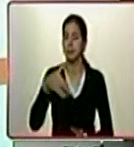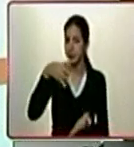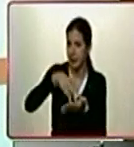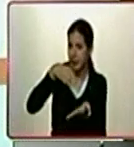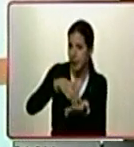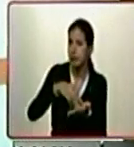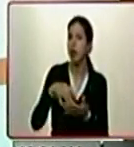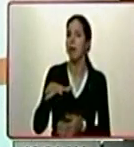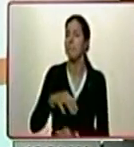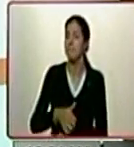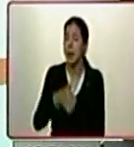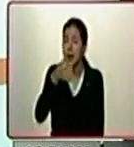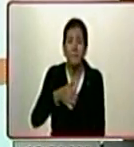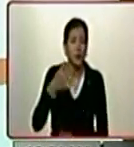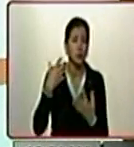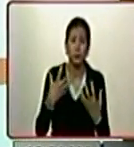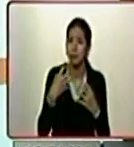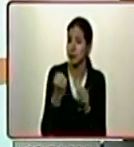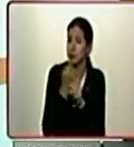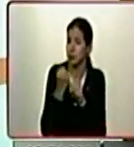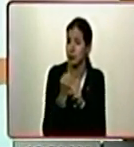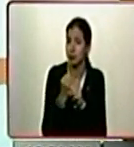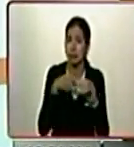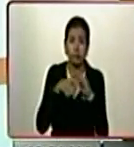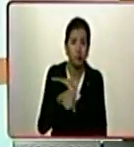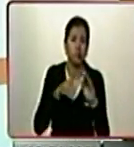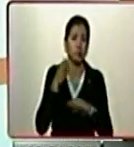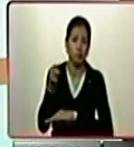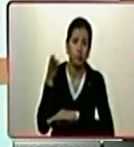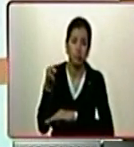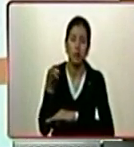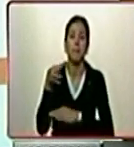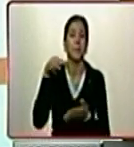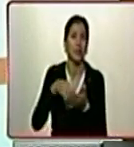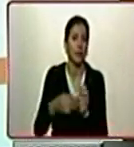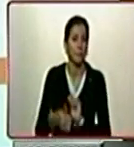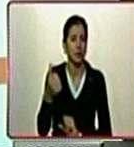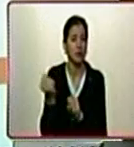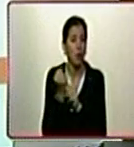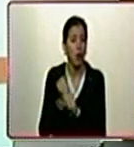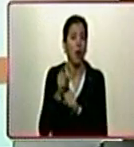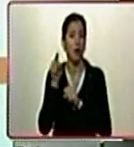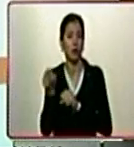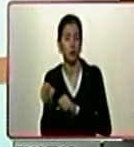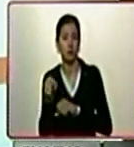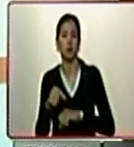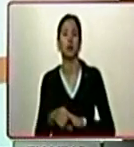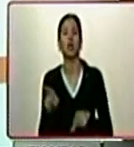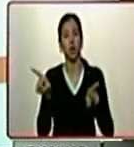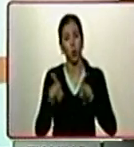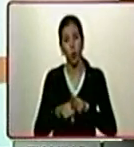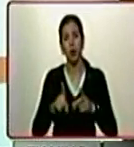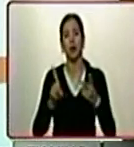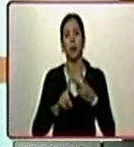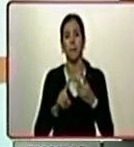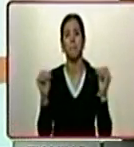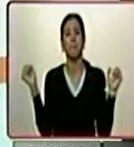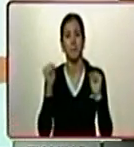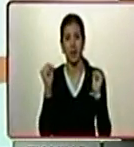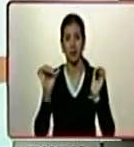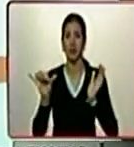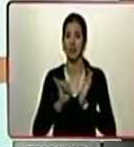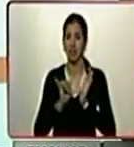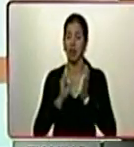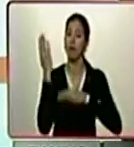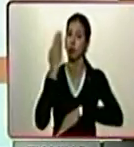El estado donde más hemos tenido que hacer operaciones es el estado Miranda. Asimismo, el estado Mérida, un estado cercano a la